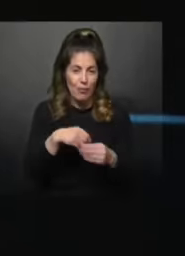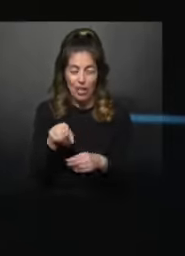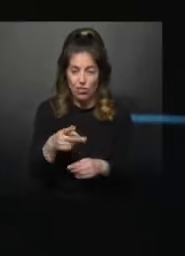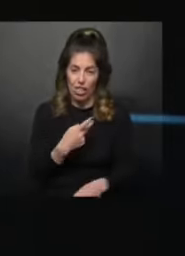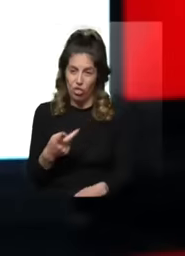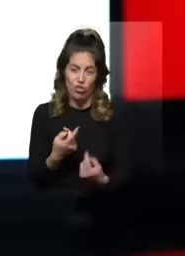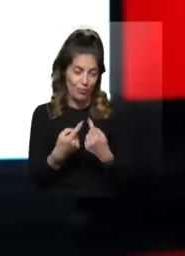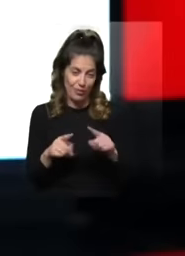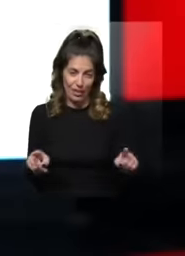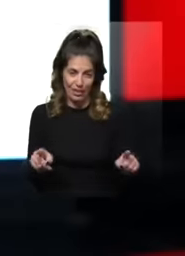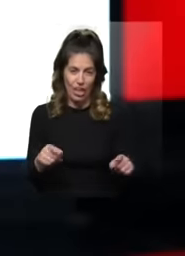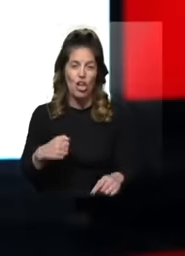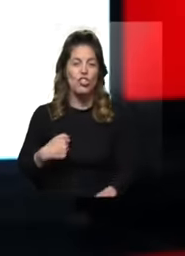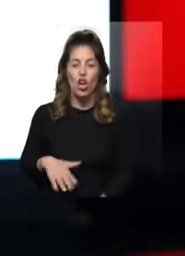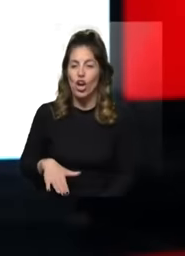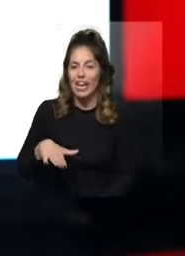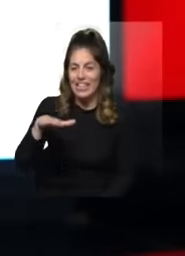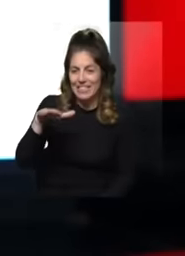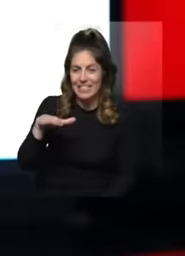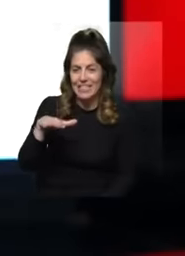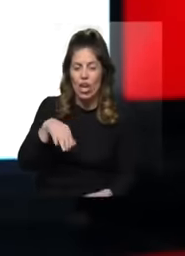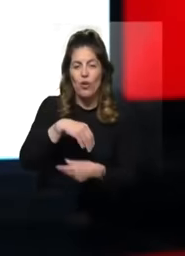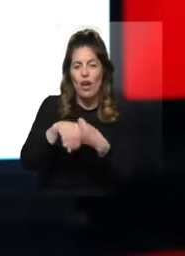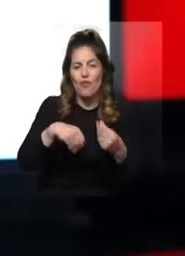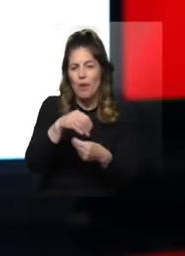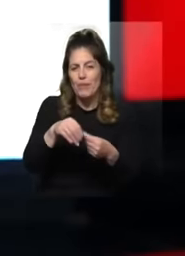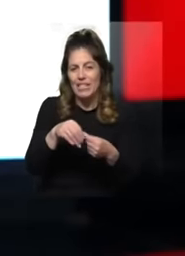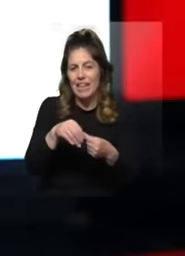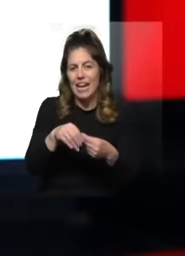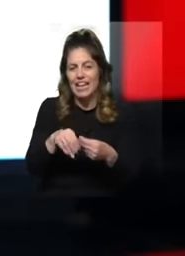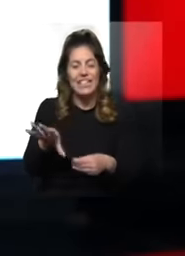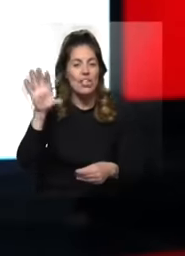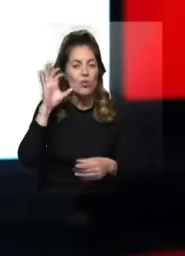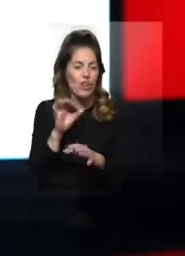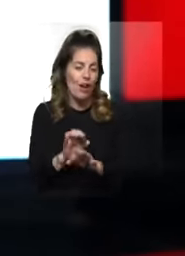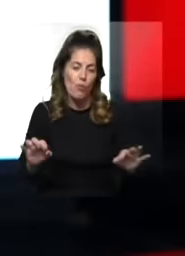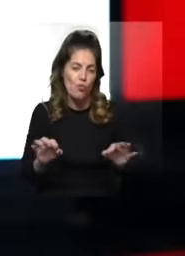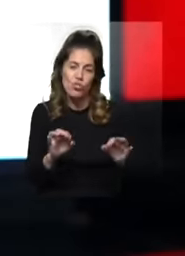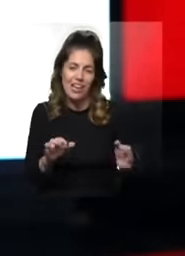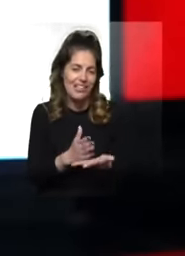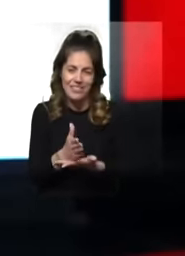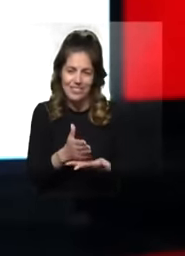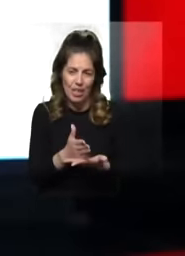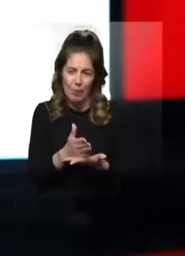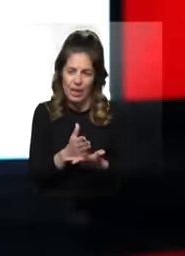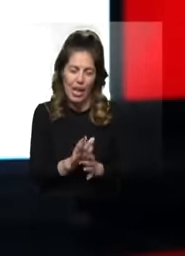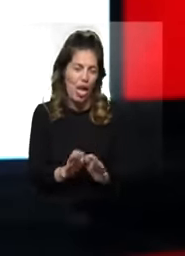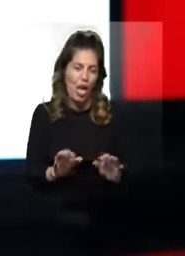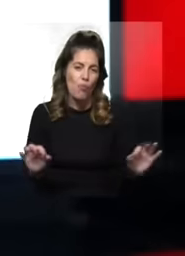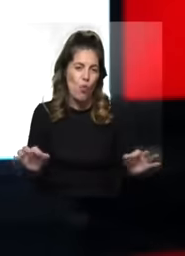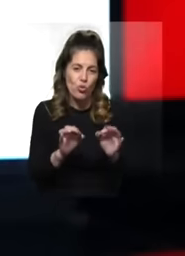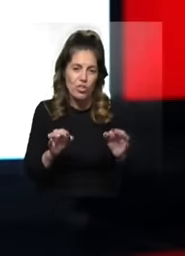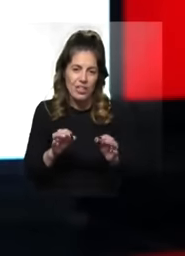Ahí somos distintas. Sí, yo crecí en una familia melómana, en mi casa se escuchaba música siempre, había música clásica y mucho